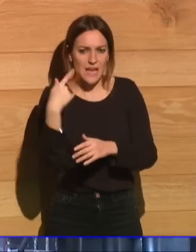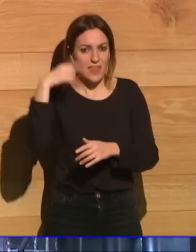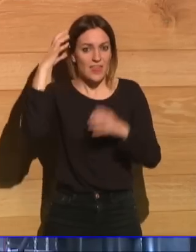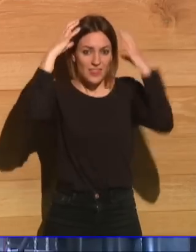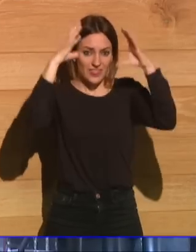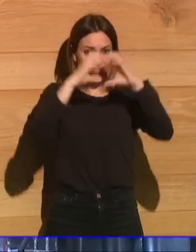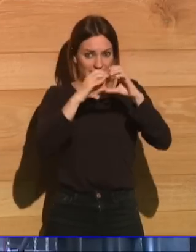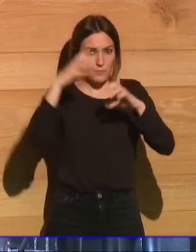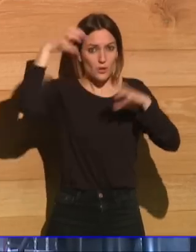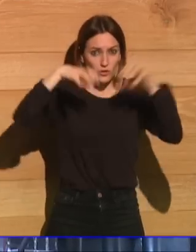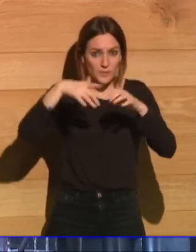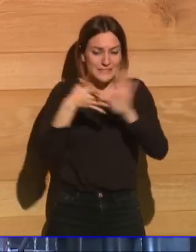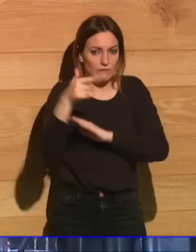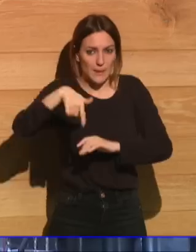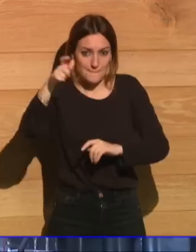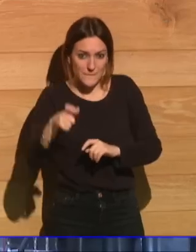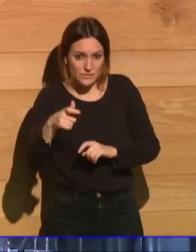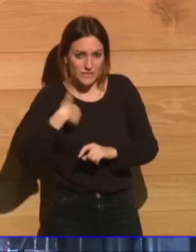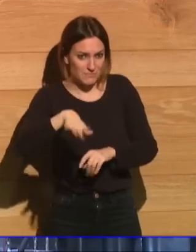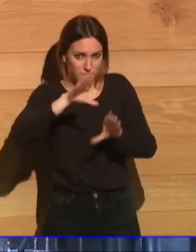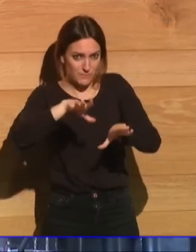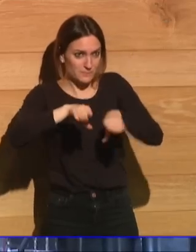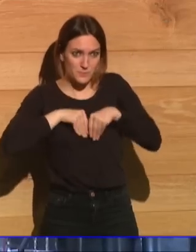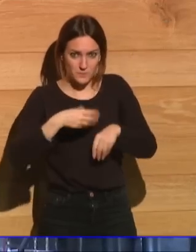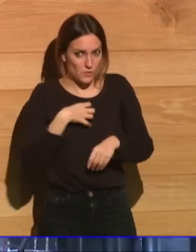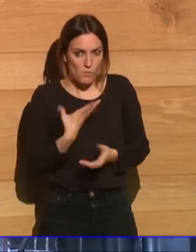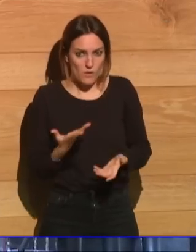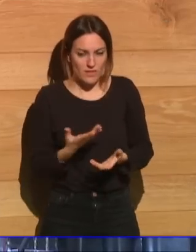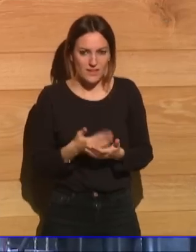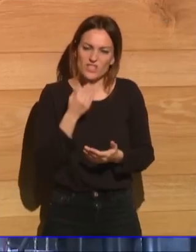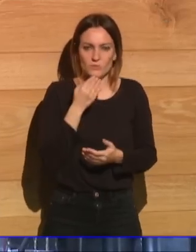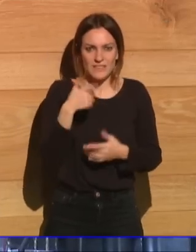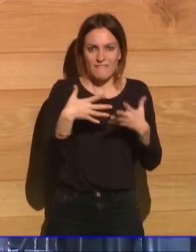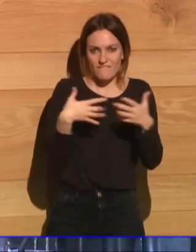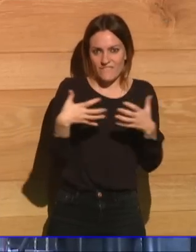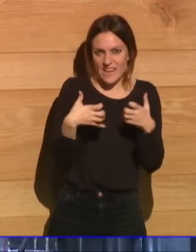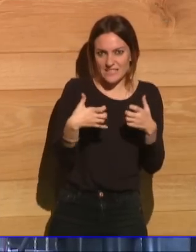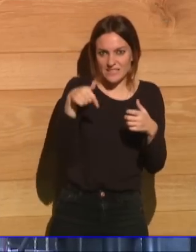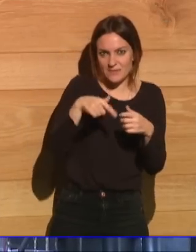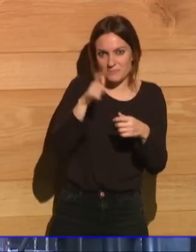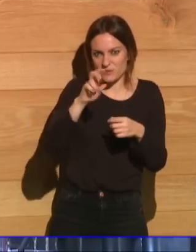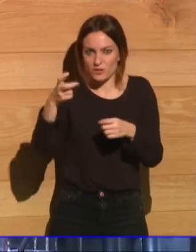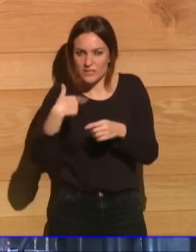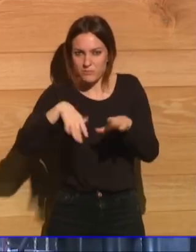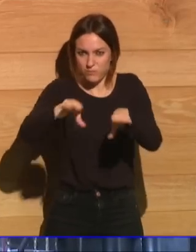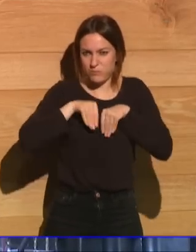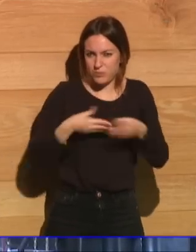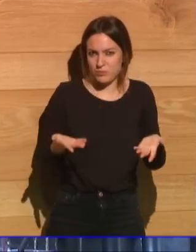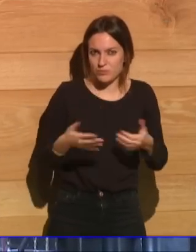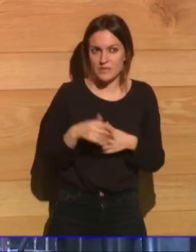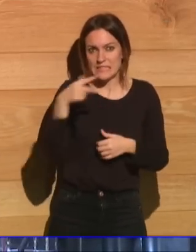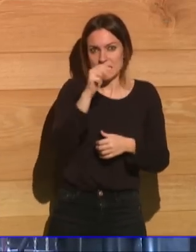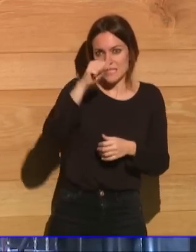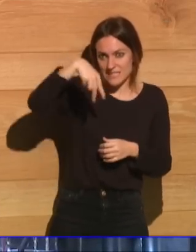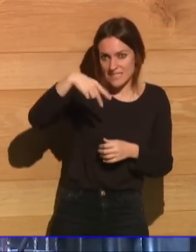este hombre ni siquiera se mojaría. O sea, es una frase que parece sacada directamente de un diálogo de Raymond Chandler. Está lleno Eso de Chandler o